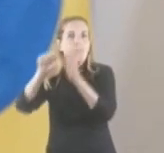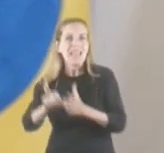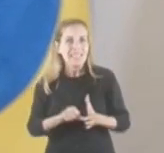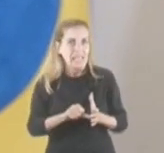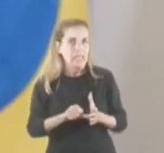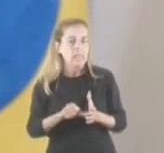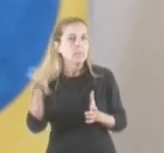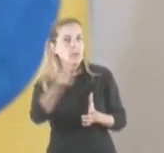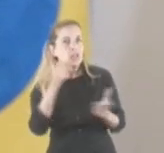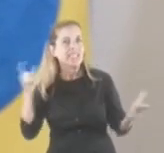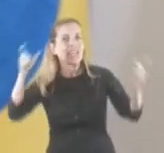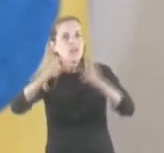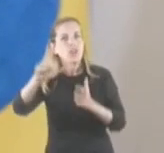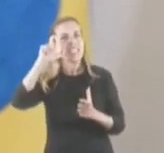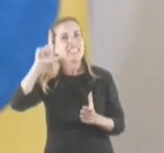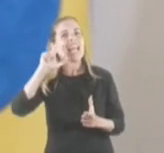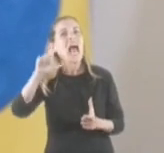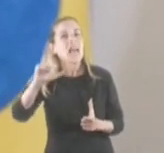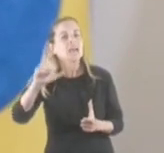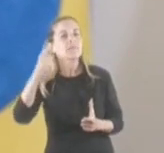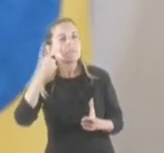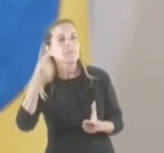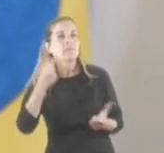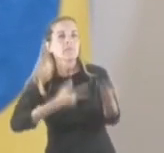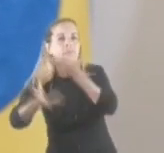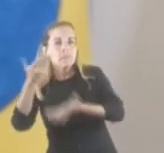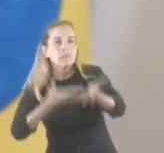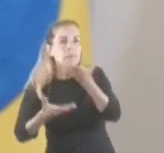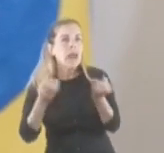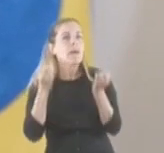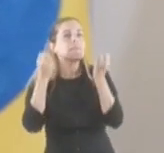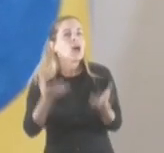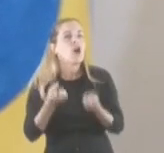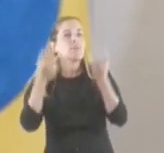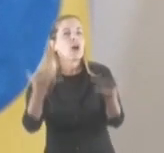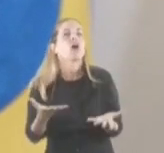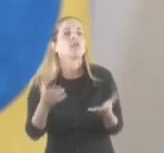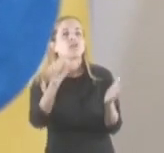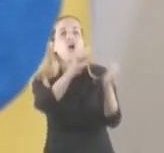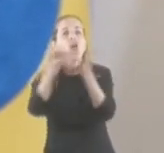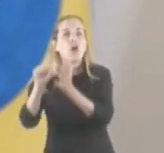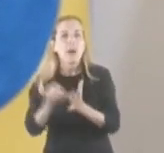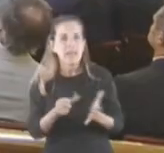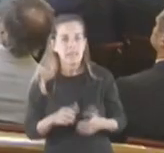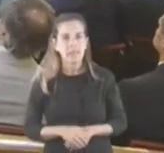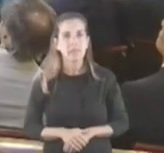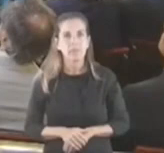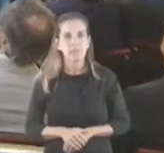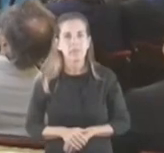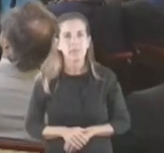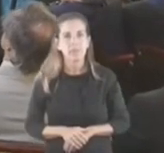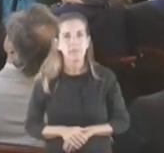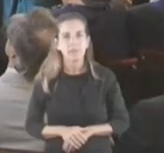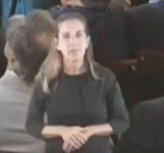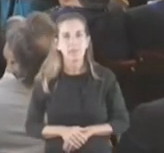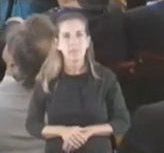con el propósito de favorecer la integración de la región. E também chegamos a um acordo de conversar